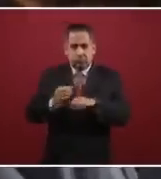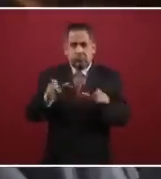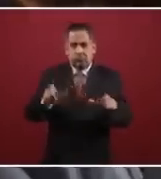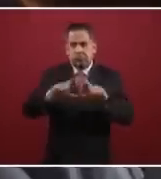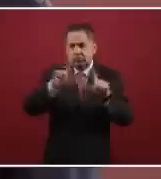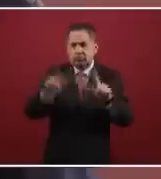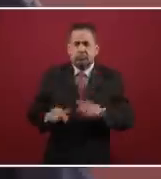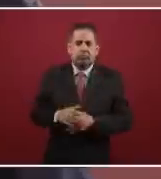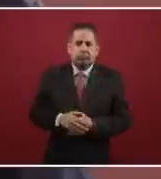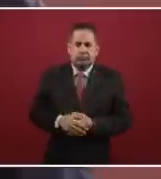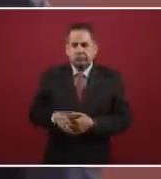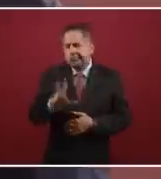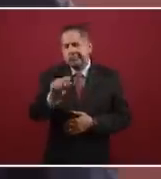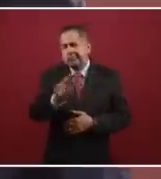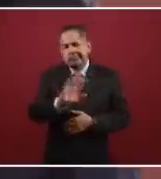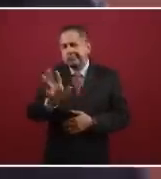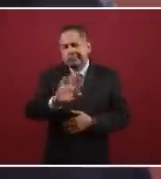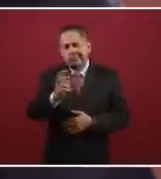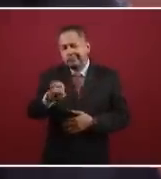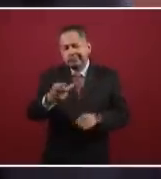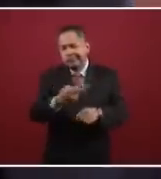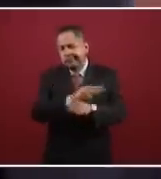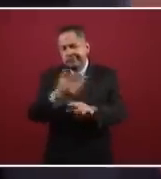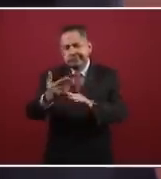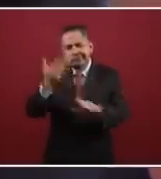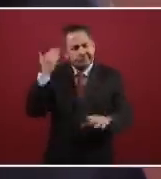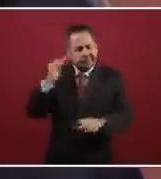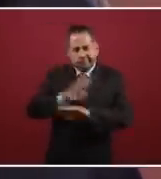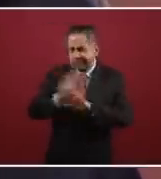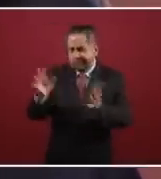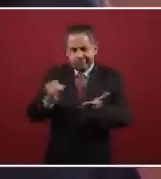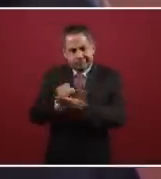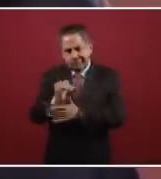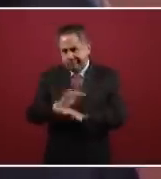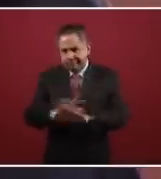eso militar? Ya se resolvió.